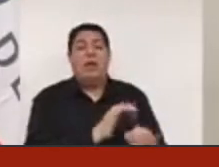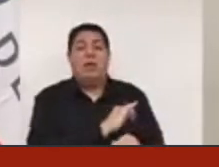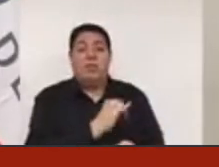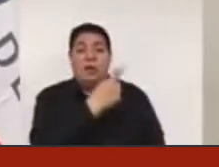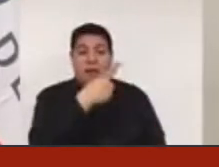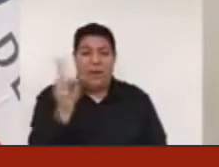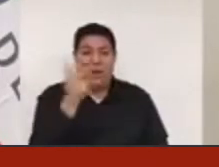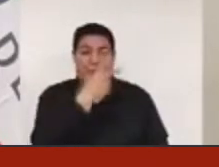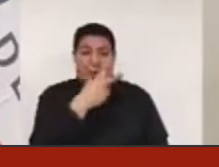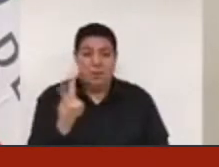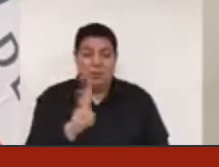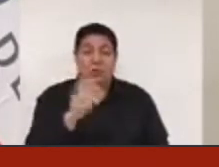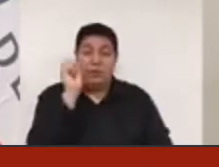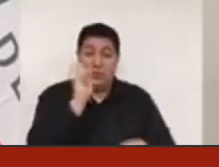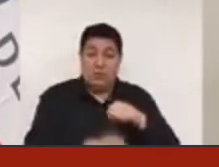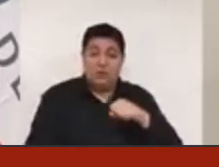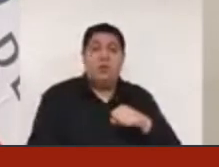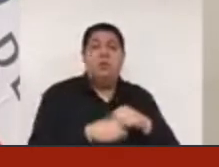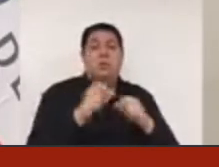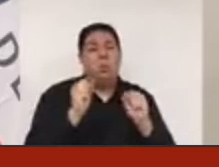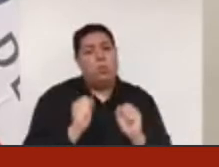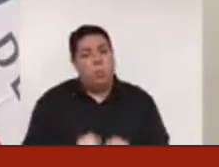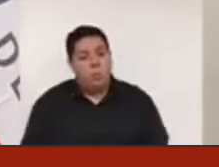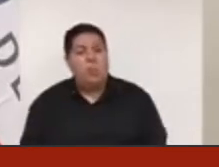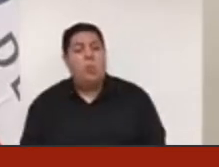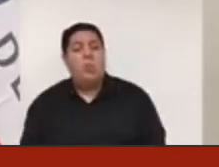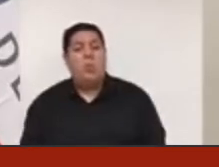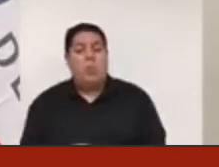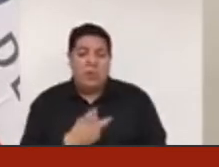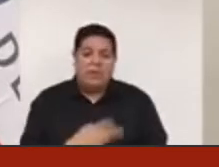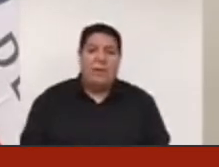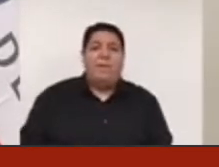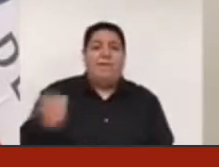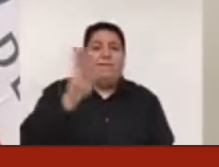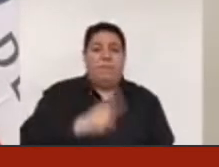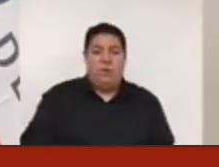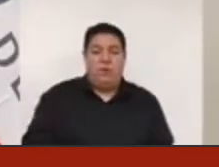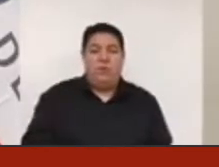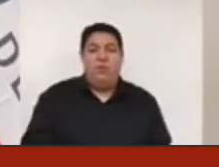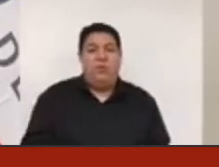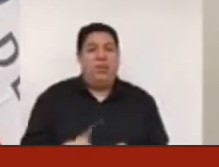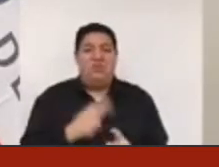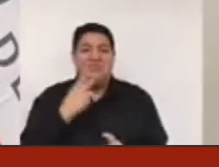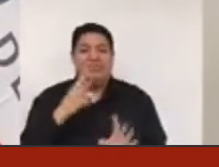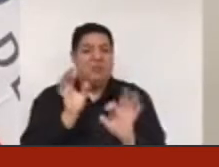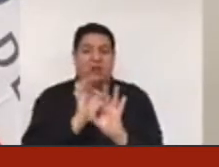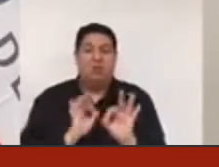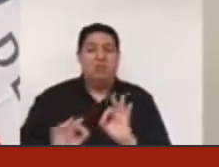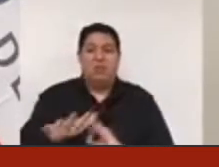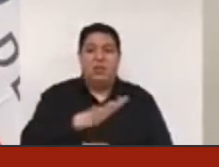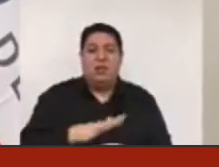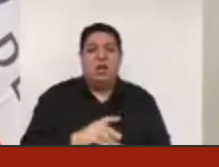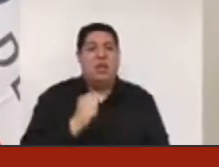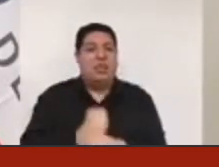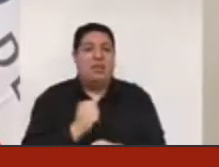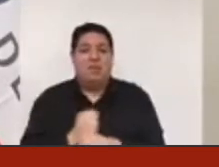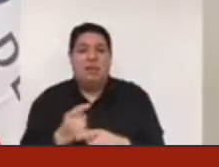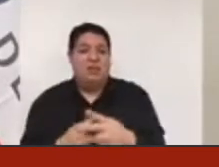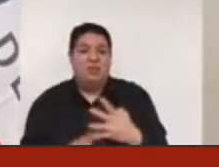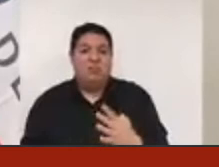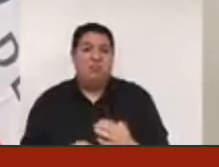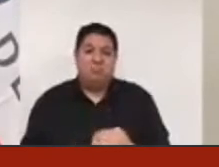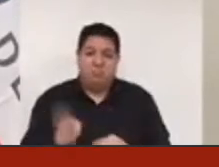días que de la confirmación ellos podrían volver a su vida normal en el fondo a trabajar a